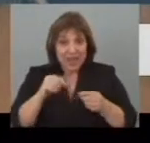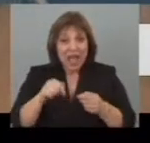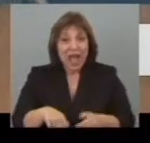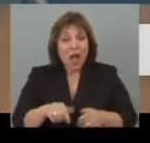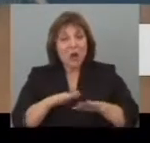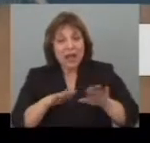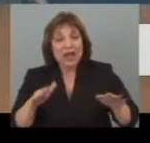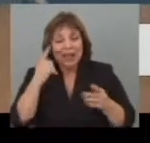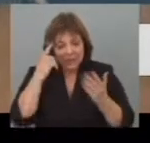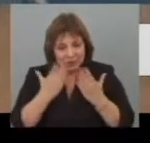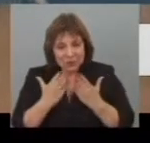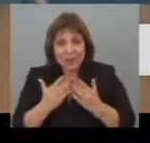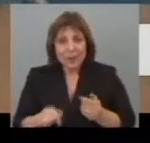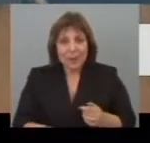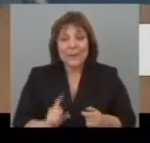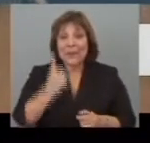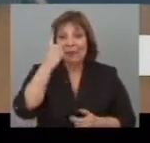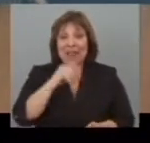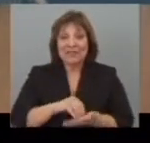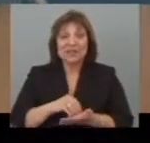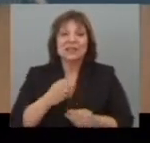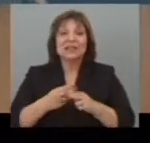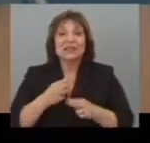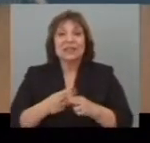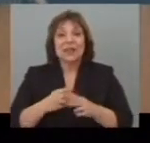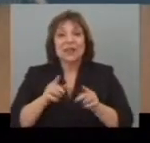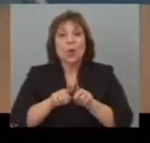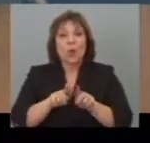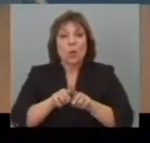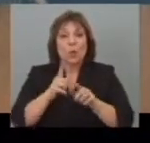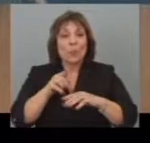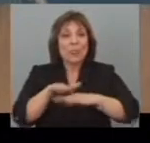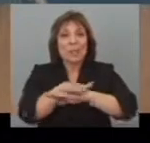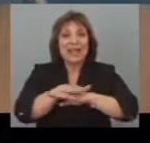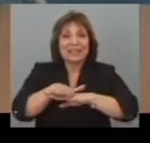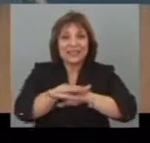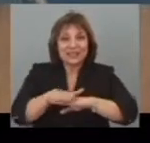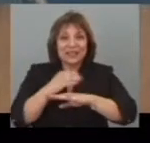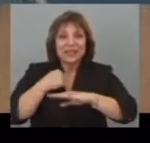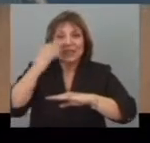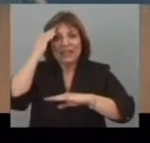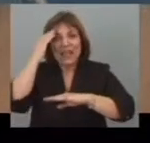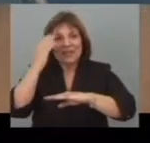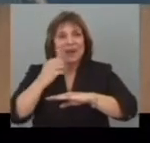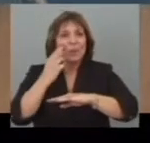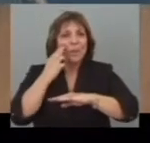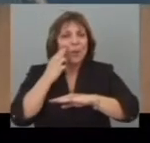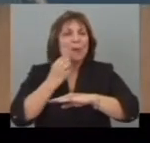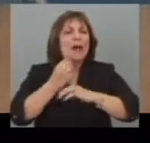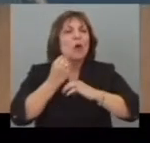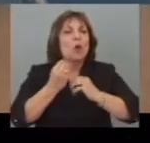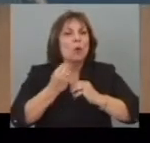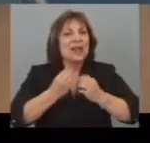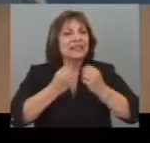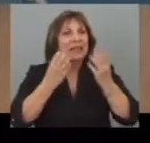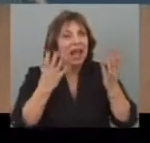campo, vamos a tener por primera vez en el país lo que nosotros llamamos una línea de base, es decir, saber la dimensión del problema. A